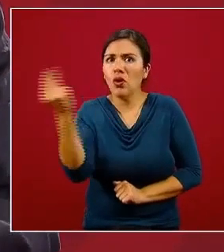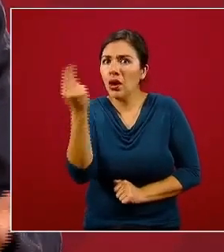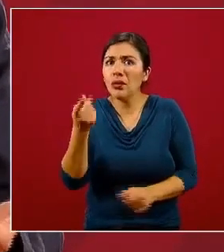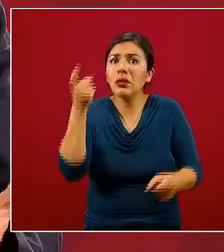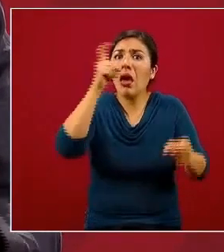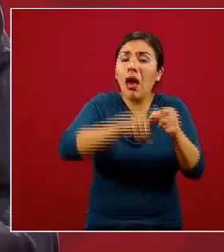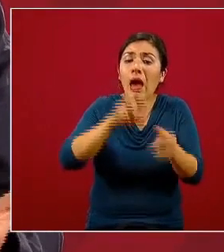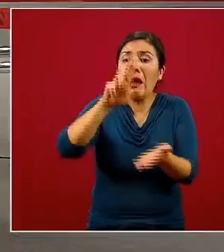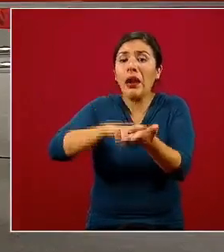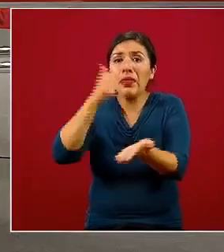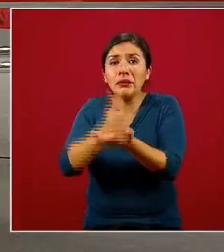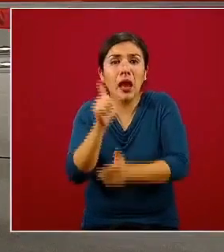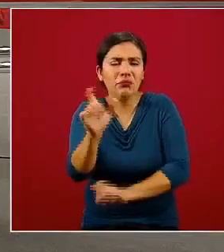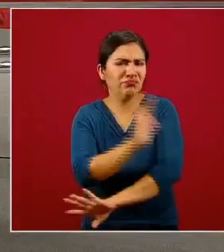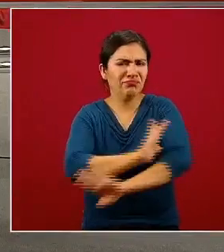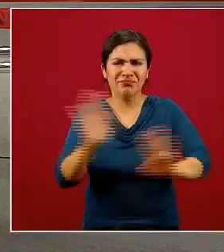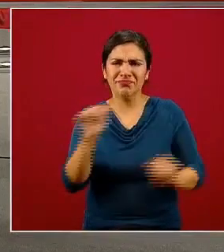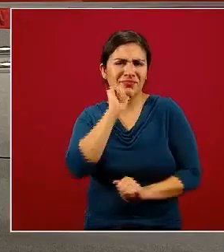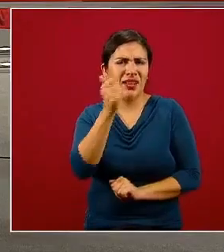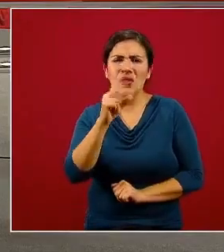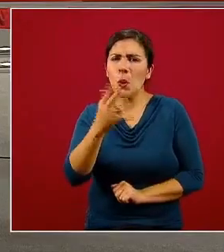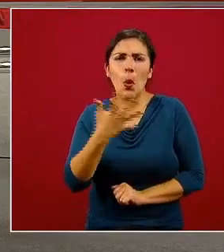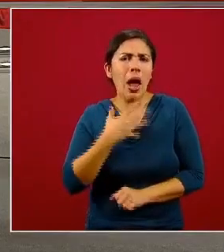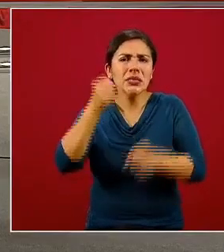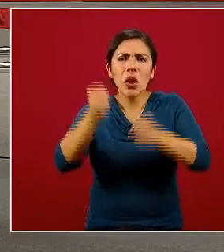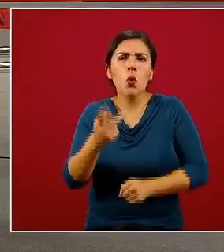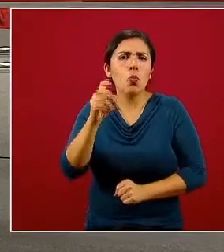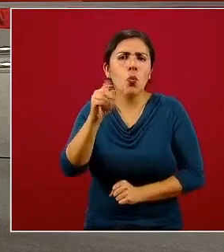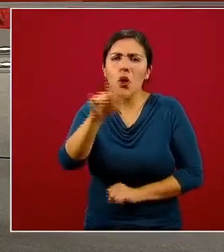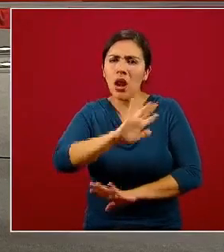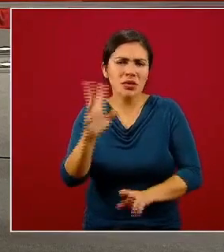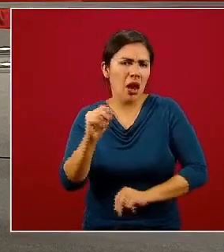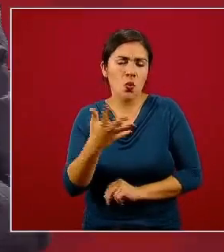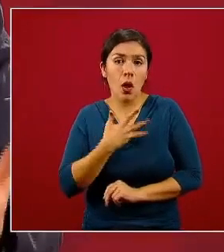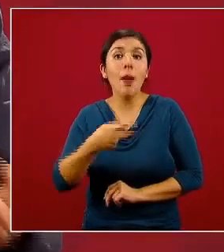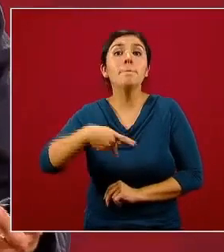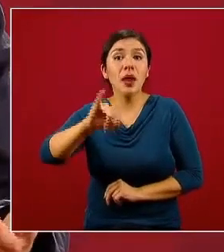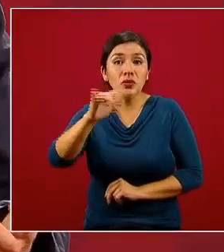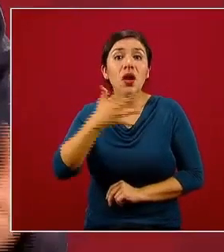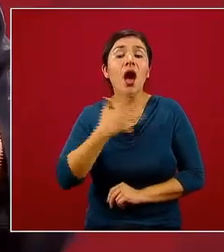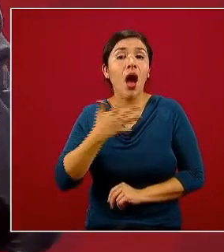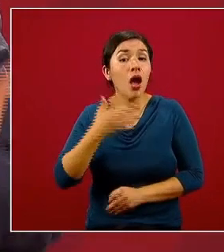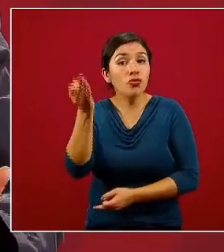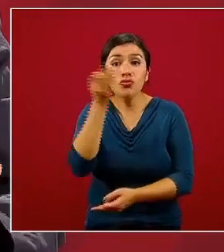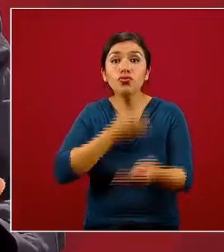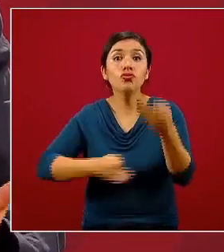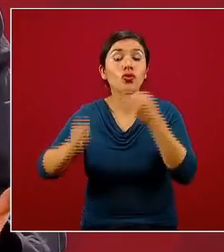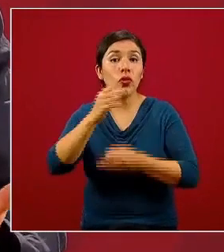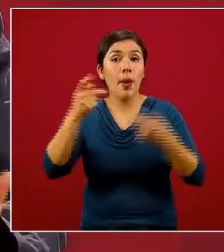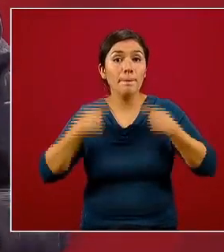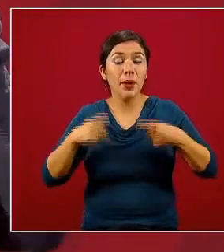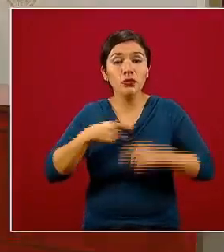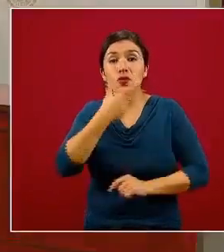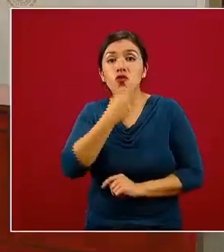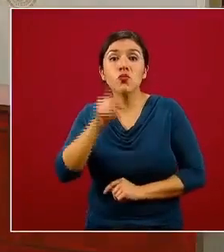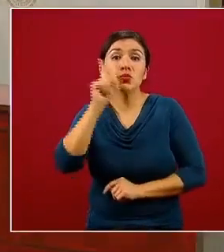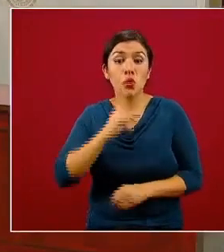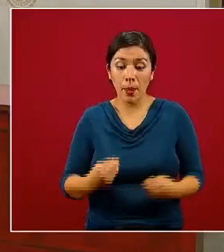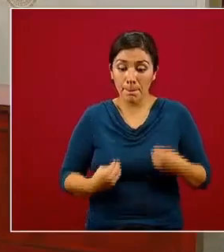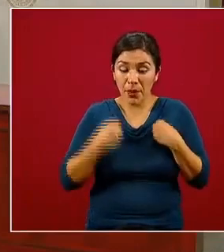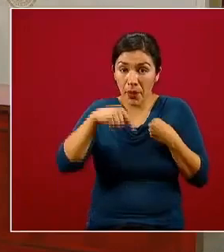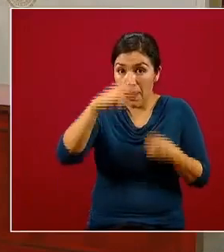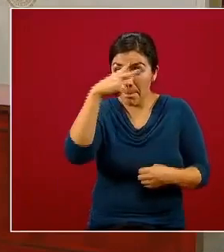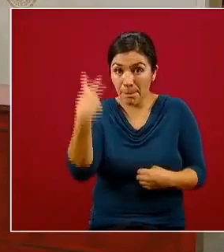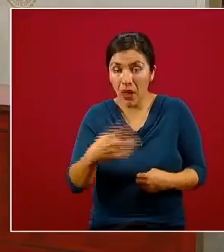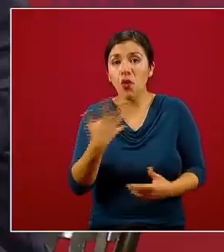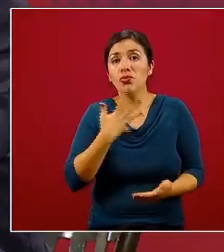tener credencial de nada, ya no existe el Seguro Popular, pero lo que existe es que todas y todos los que estén en México tienen